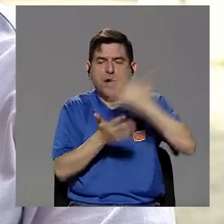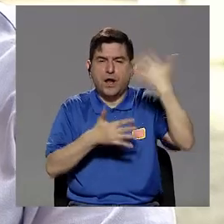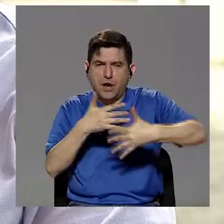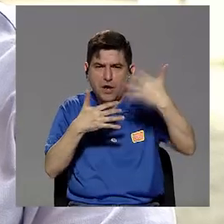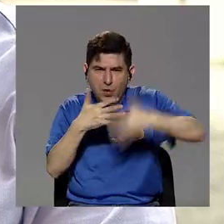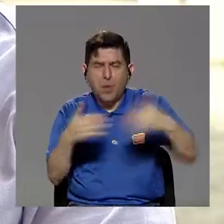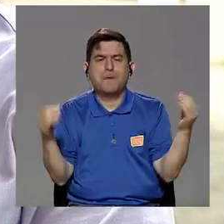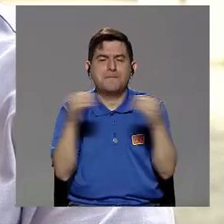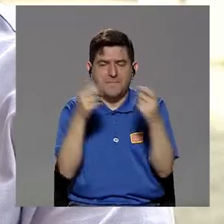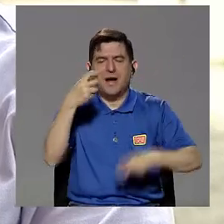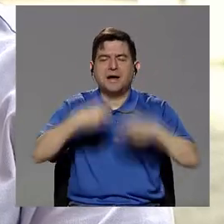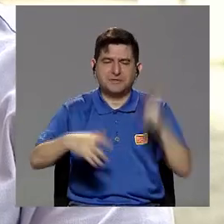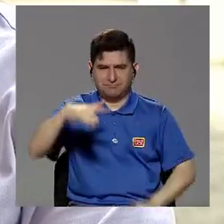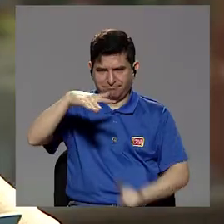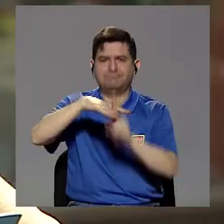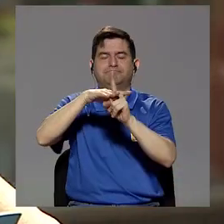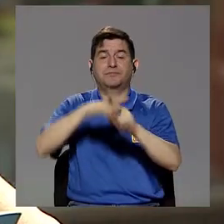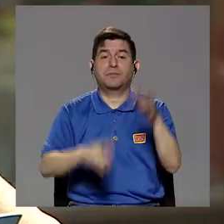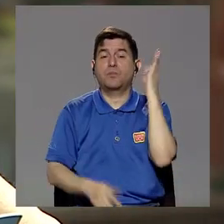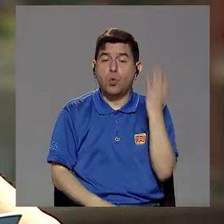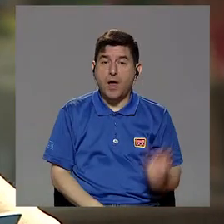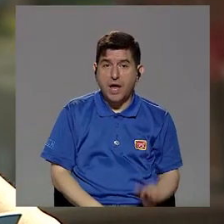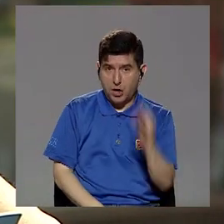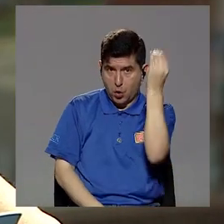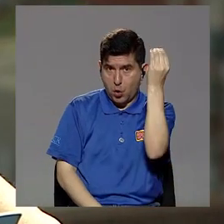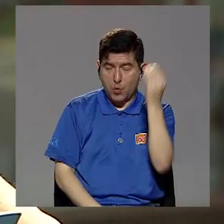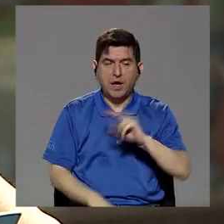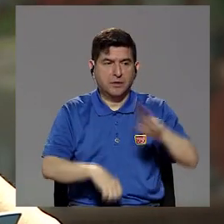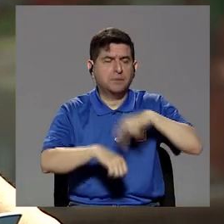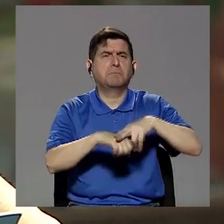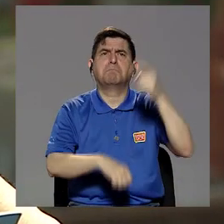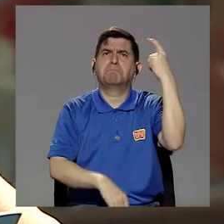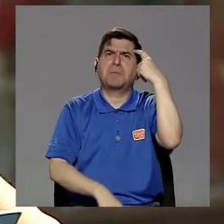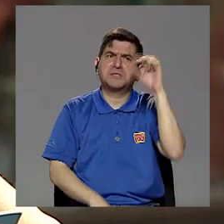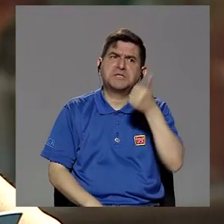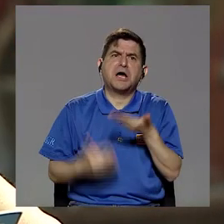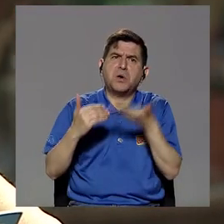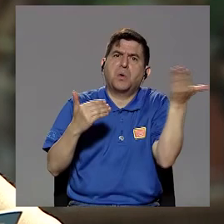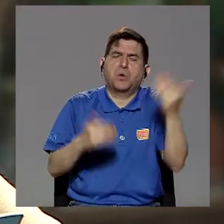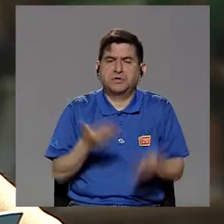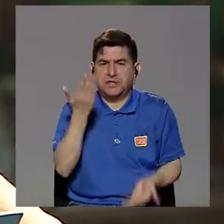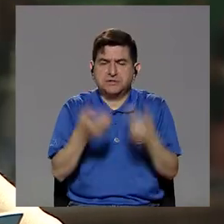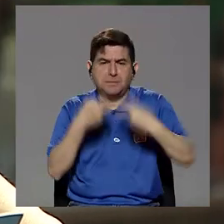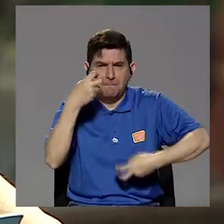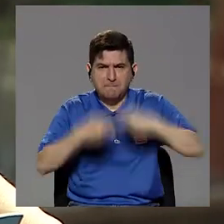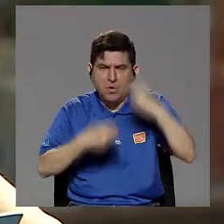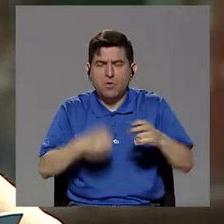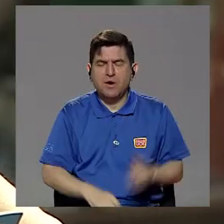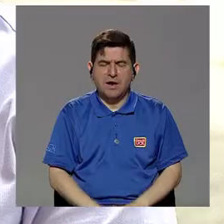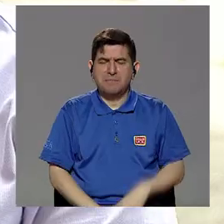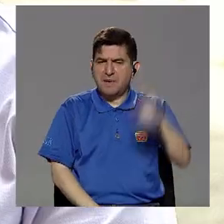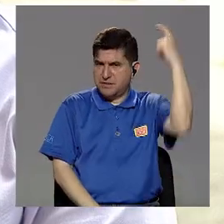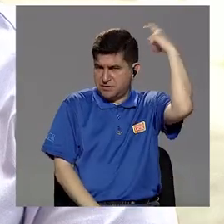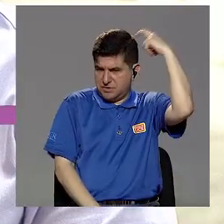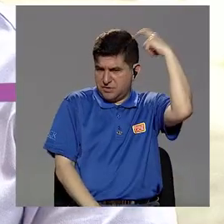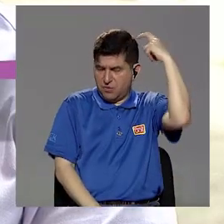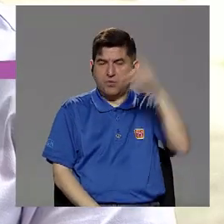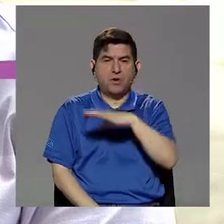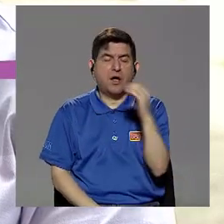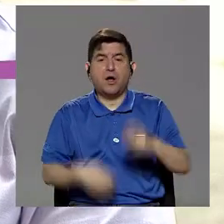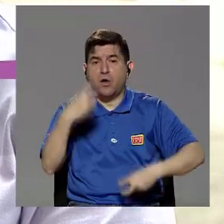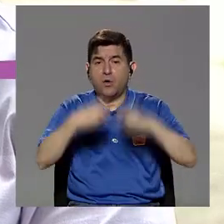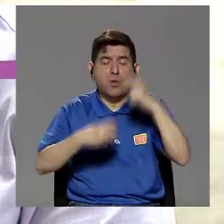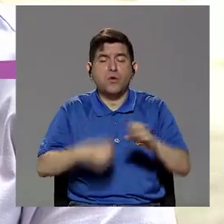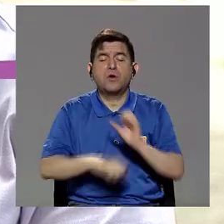menopausia, vemos mucho más problemas. En mujeres jóvenes, generalmente uno piensa en otras cosas. Uno piensa en problemas neurológicos o